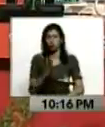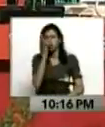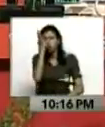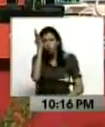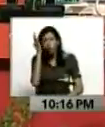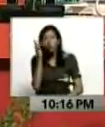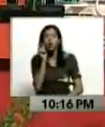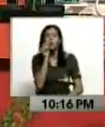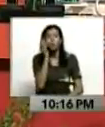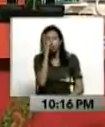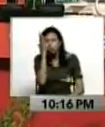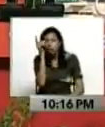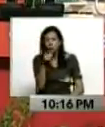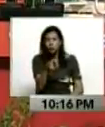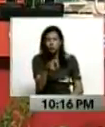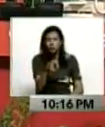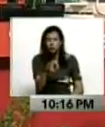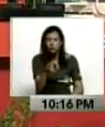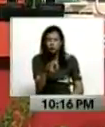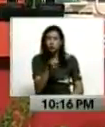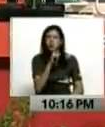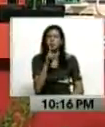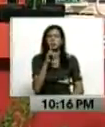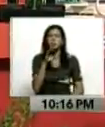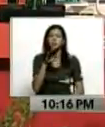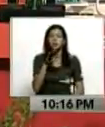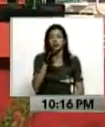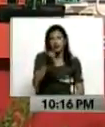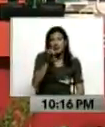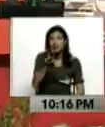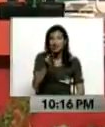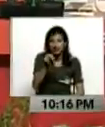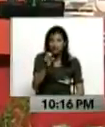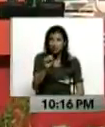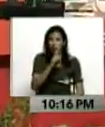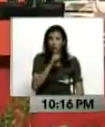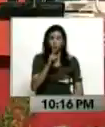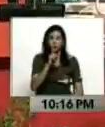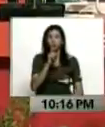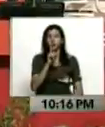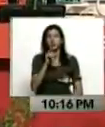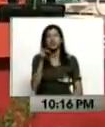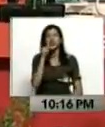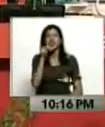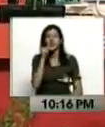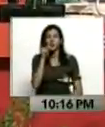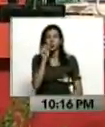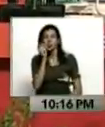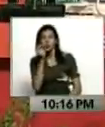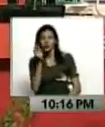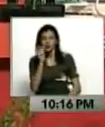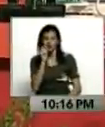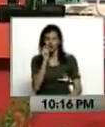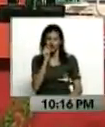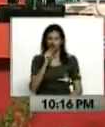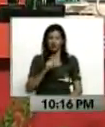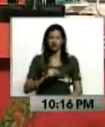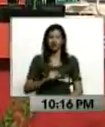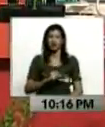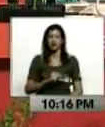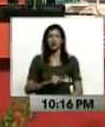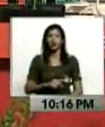va se durmió Carlitos carlit no Ernesto Nieto de Carlos